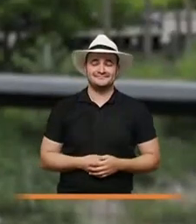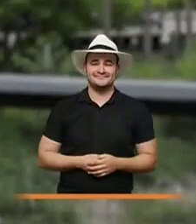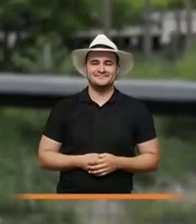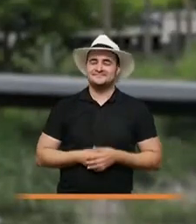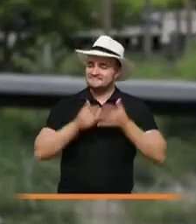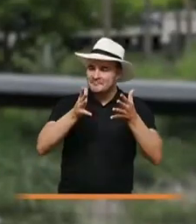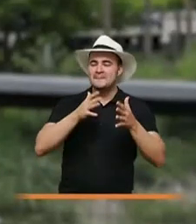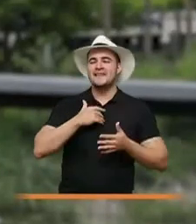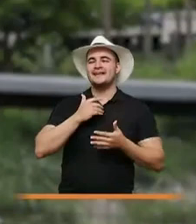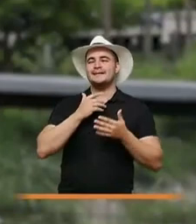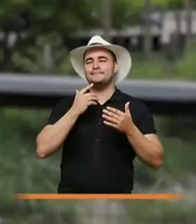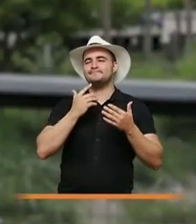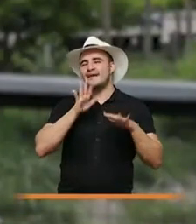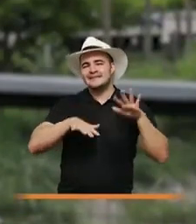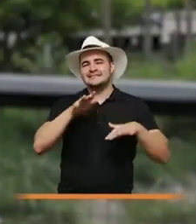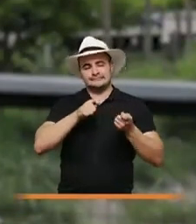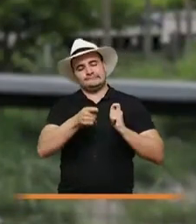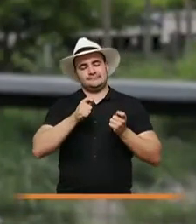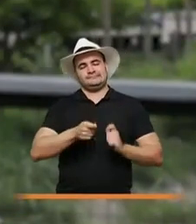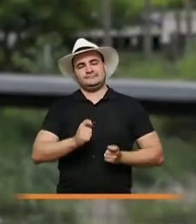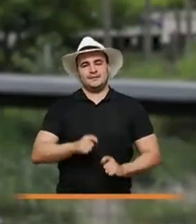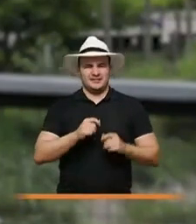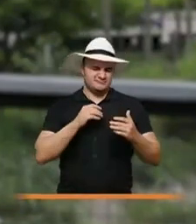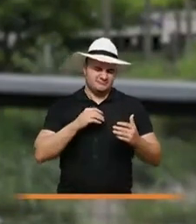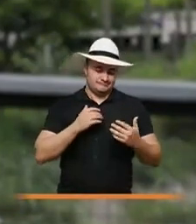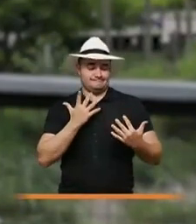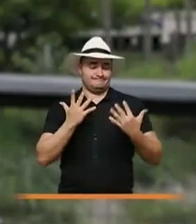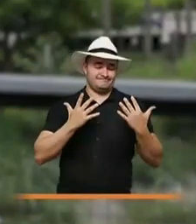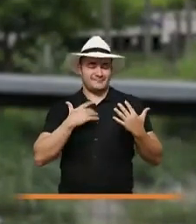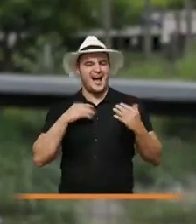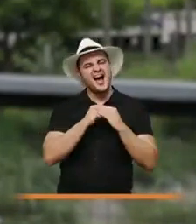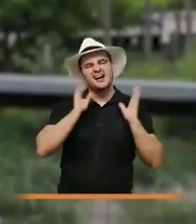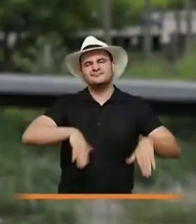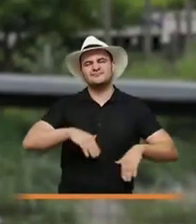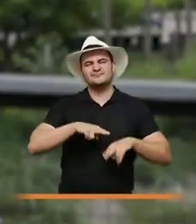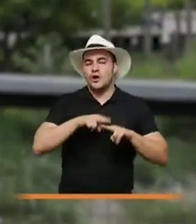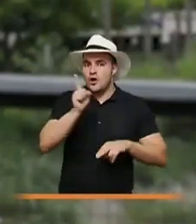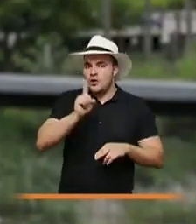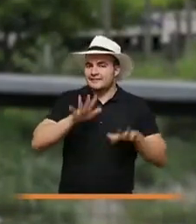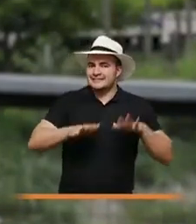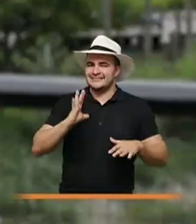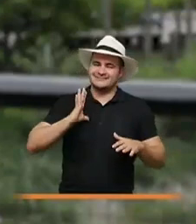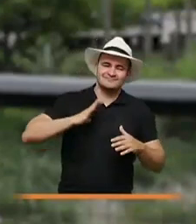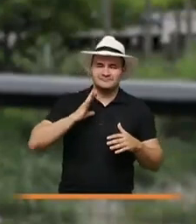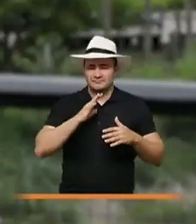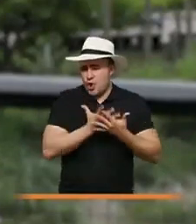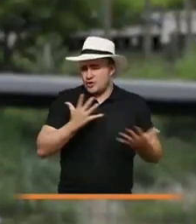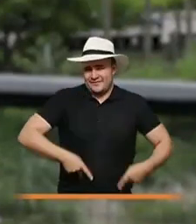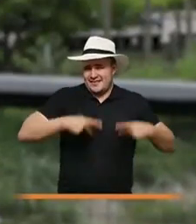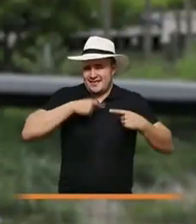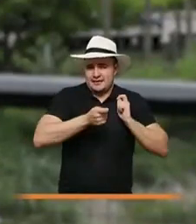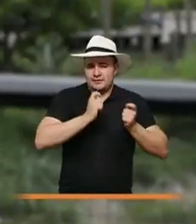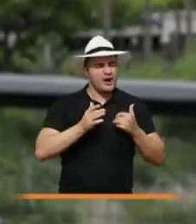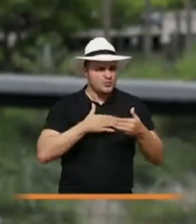lo hacen sentir a uno raro incómodo a ratos pero igual creo que los asumimos bien con la madurez que haya que